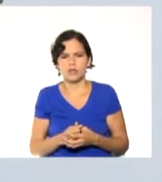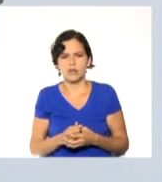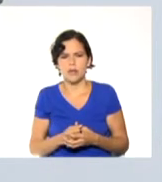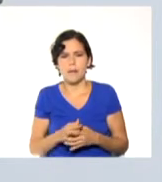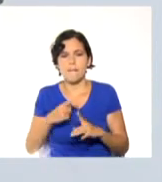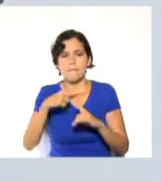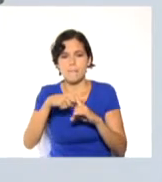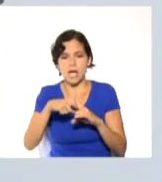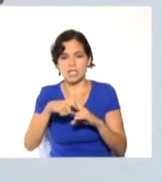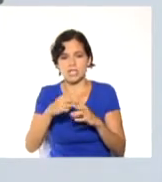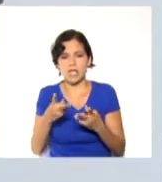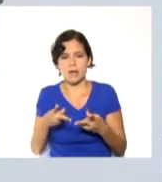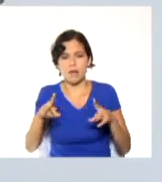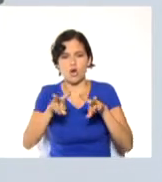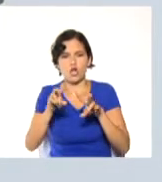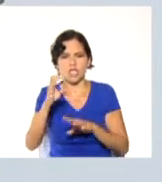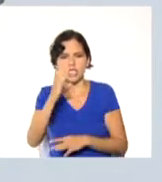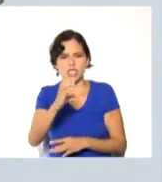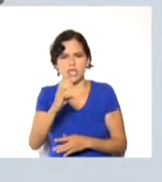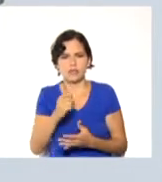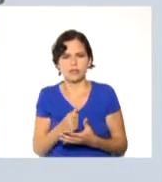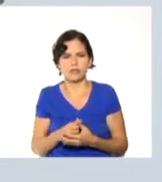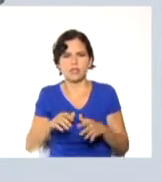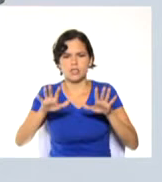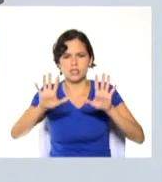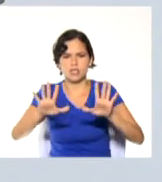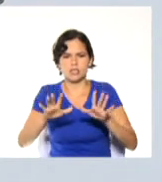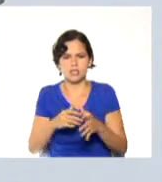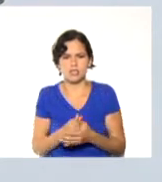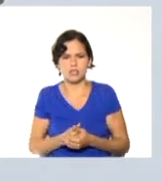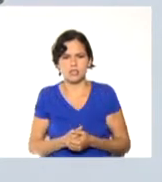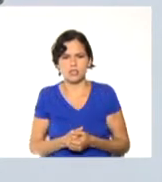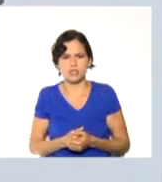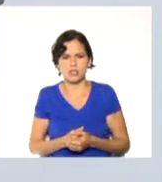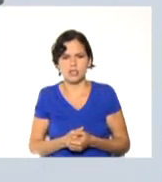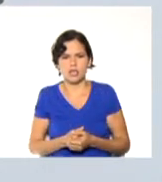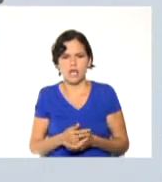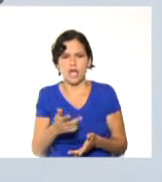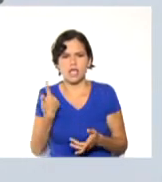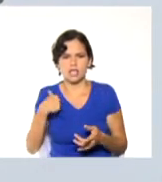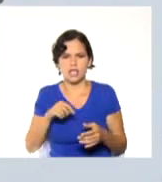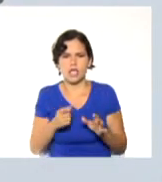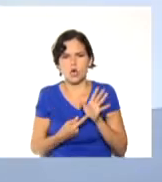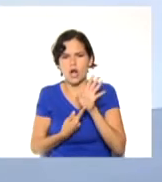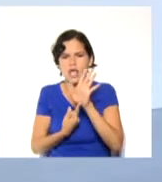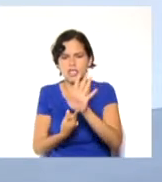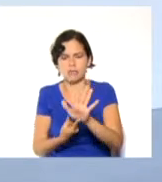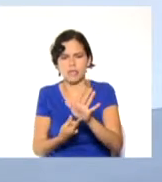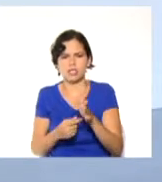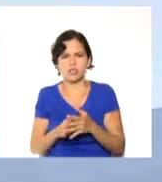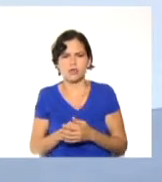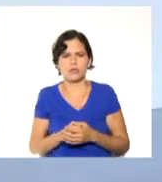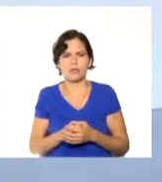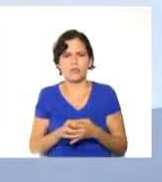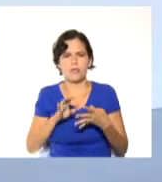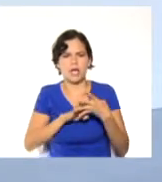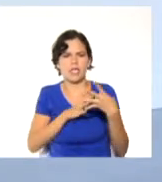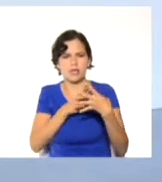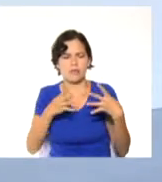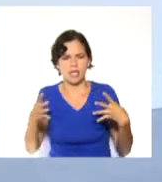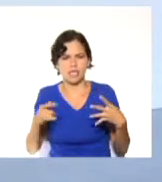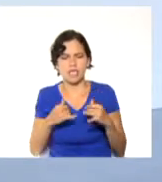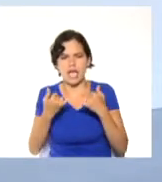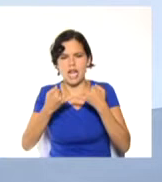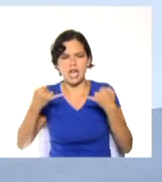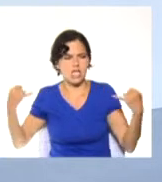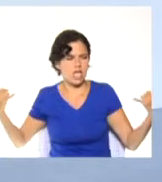Más C. ¿Cuánto es C? 10. Y ahí tengo la expresión algebraica de forma